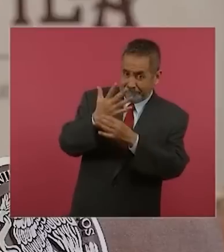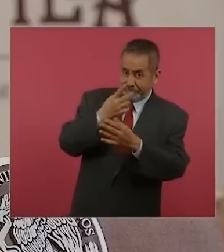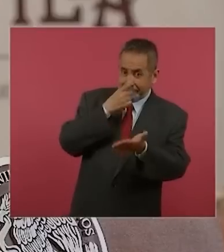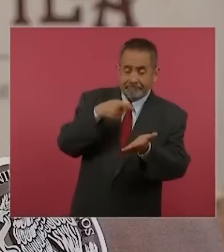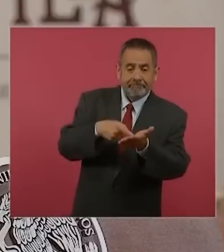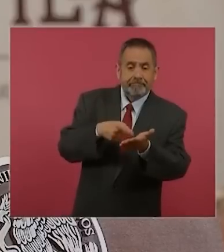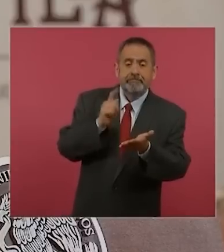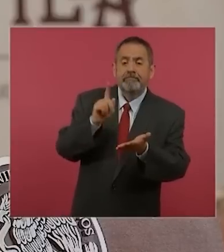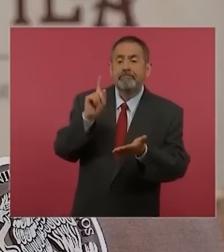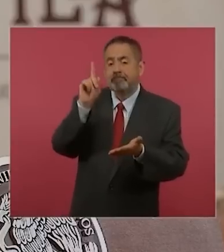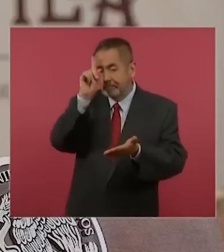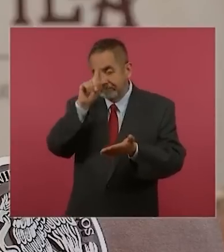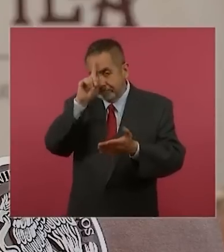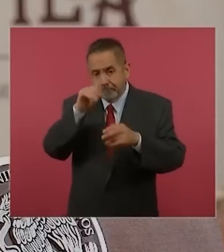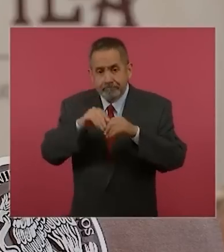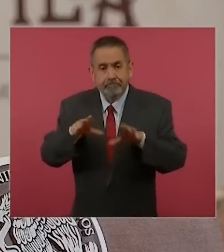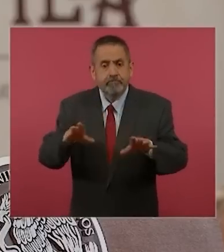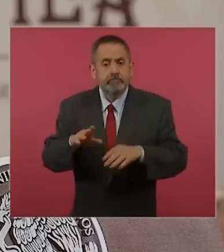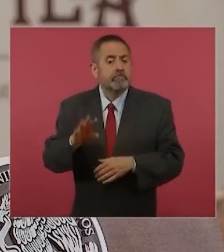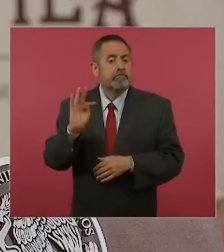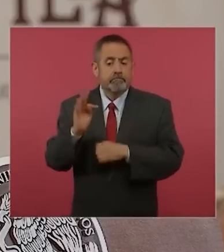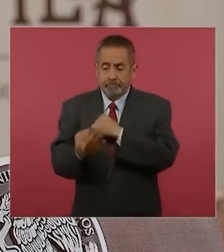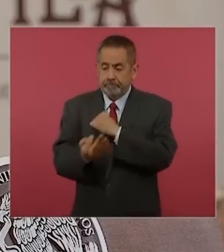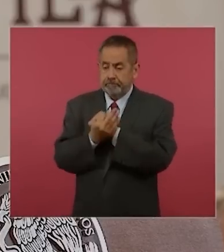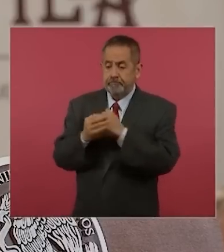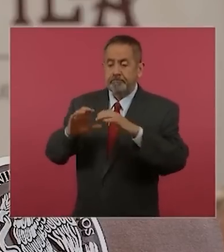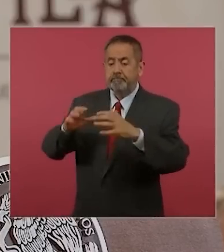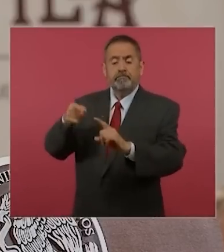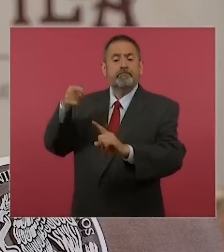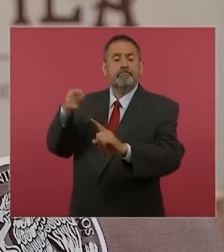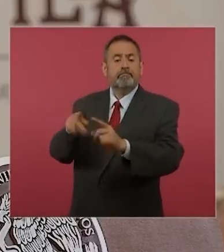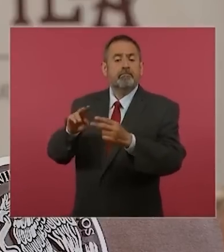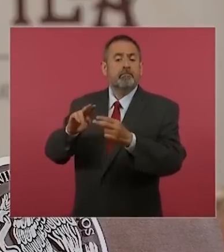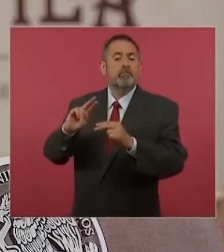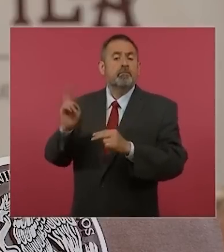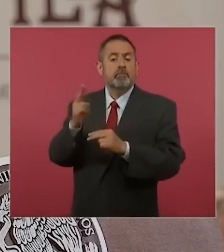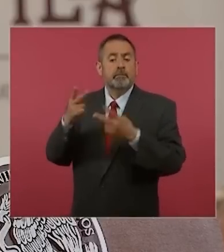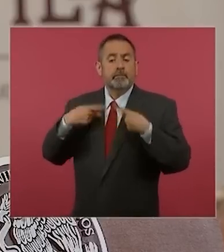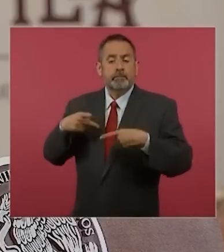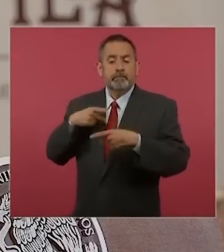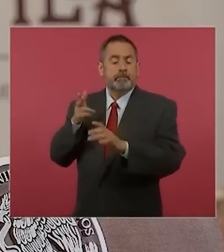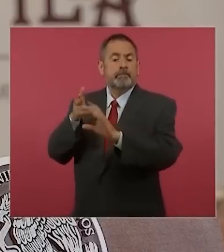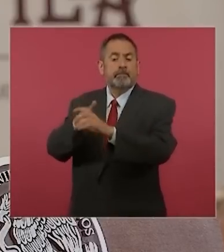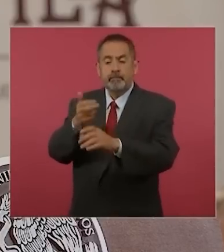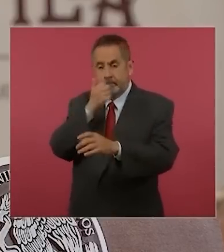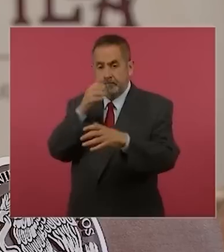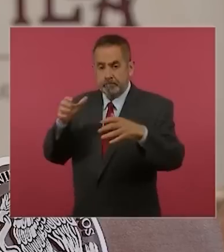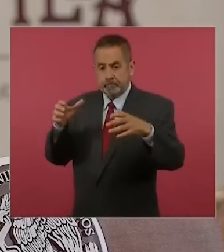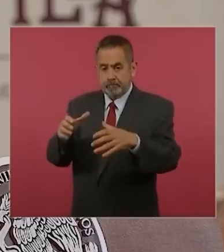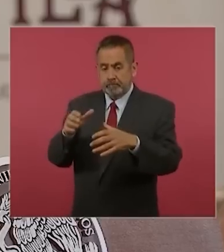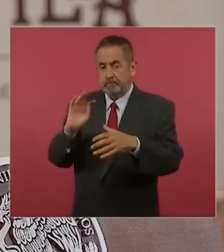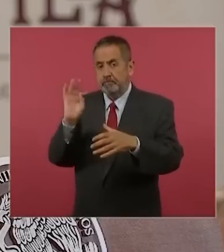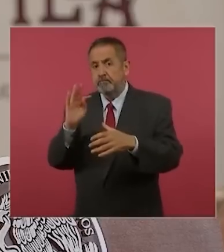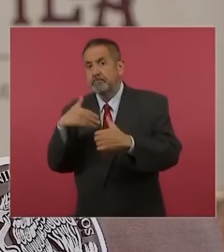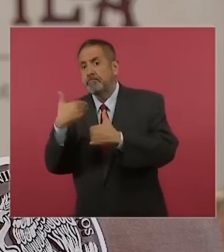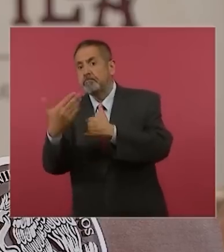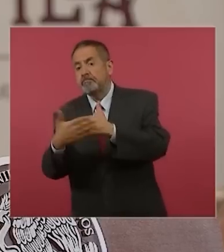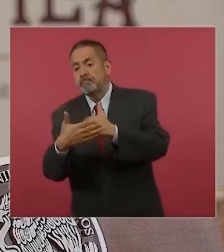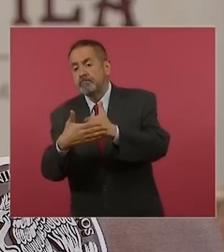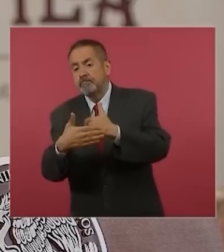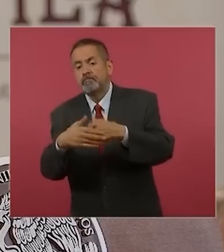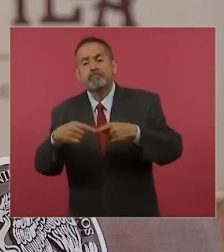como principal enfoque el considerar la protección de la comunidad universitaria en antelación al muy próximo